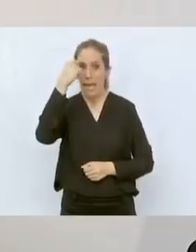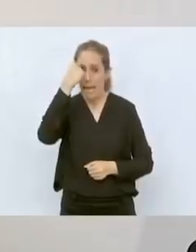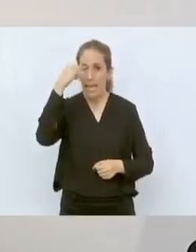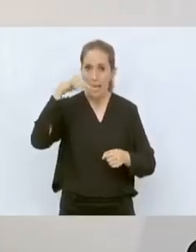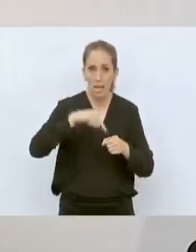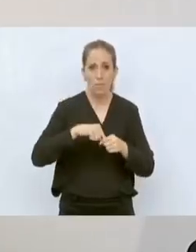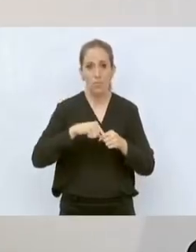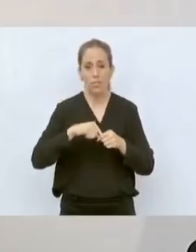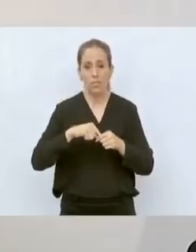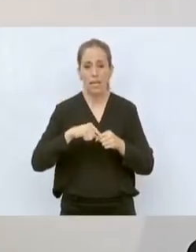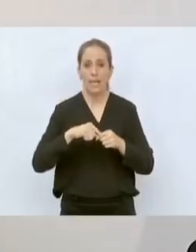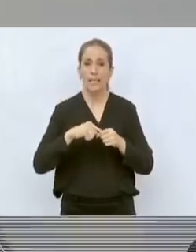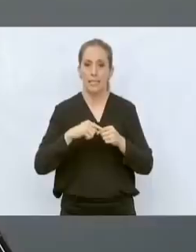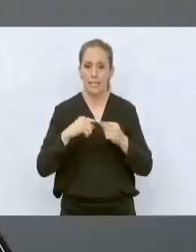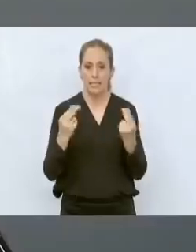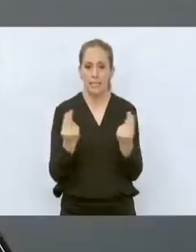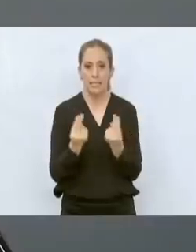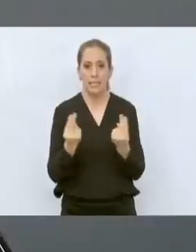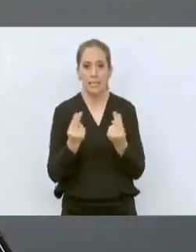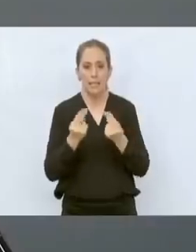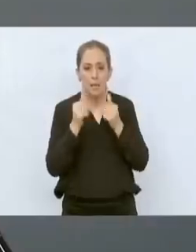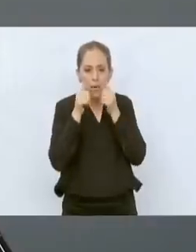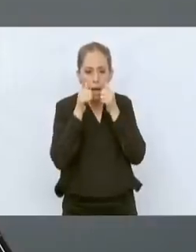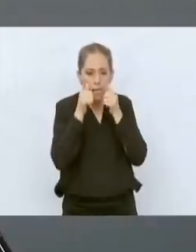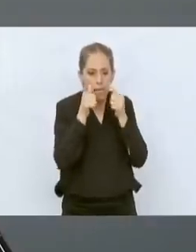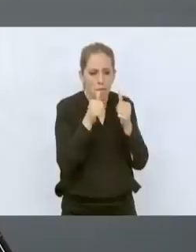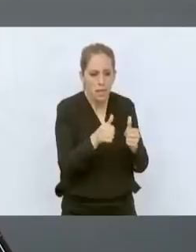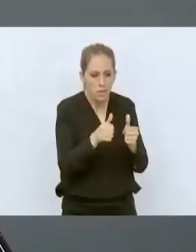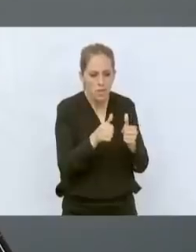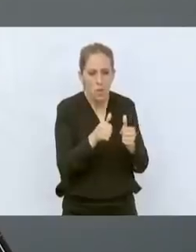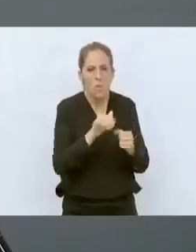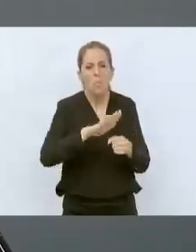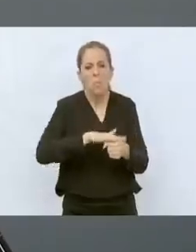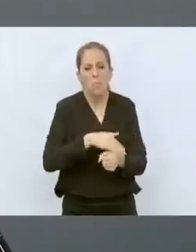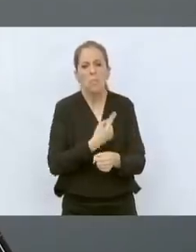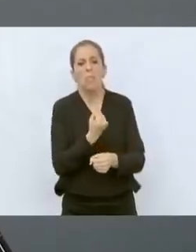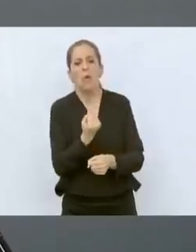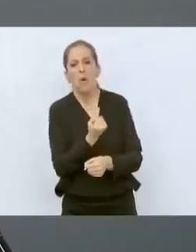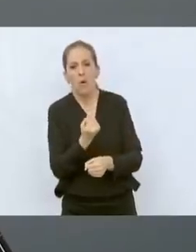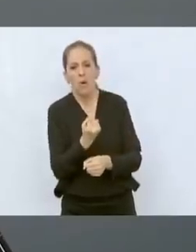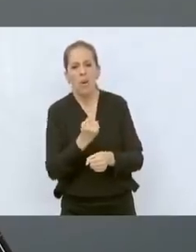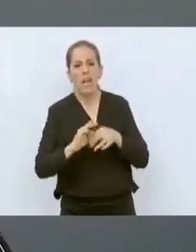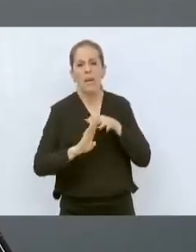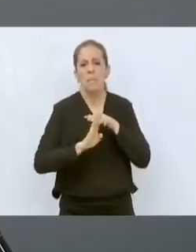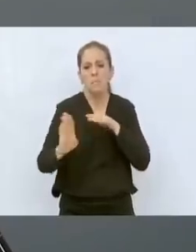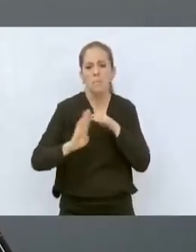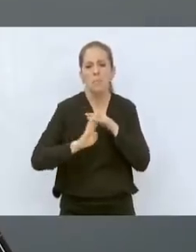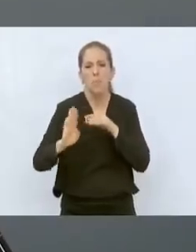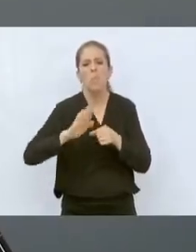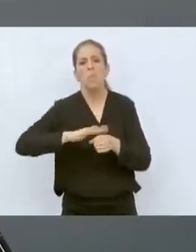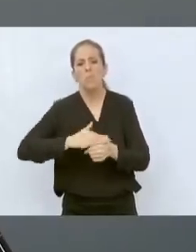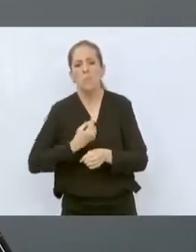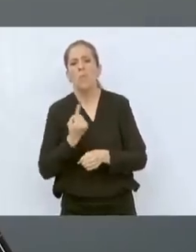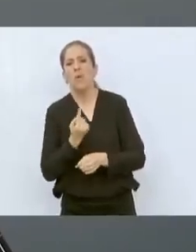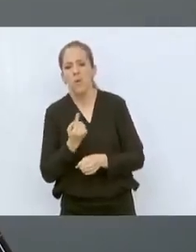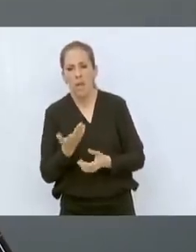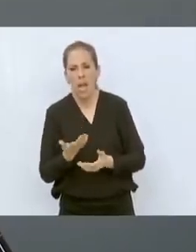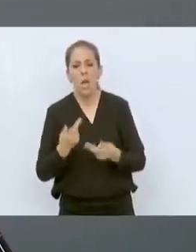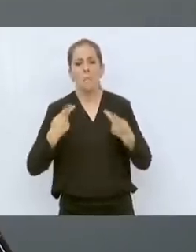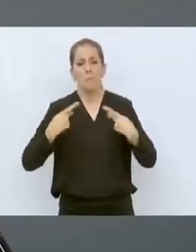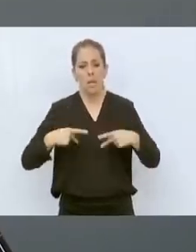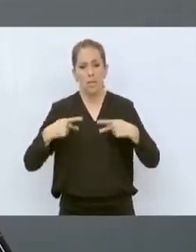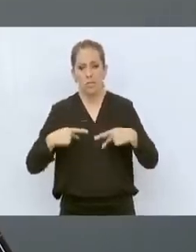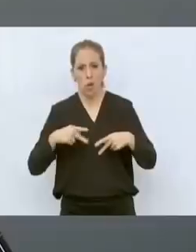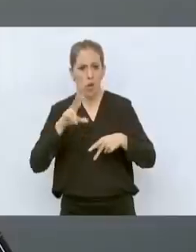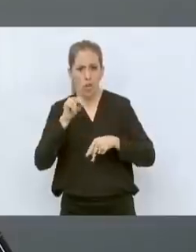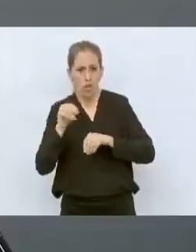del fenómeno migratorio. La gente no abandona a sus familias, a sus pueblos,